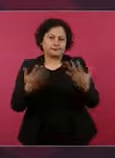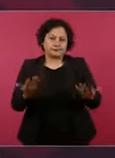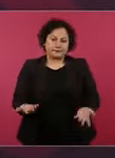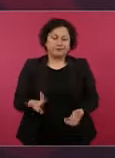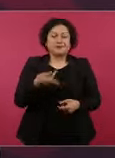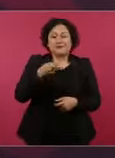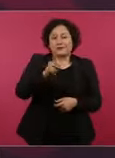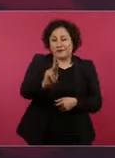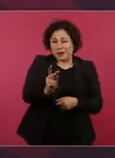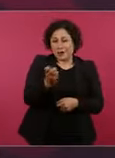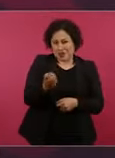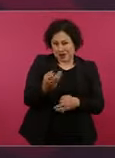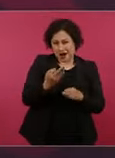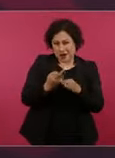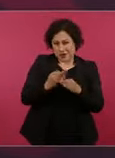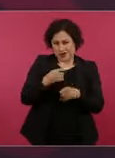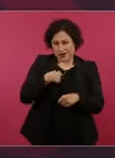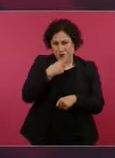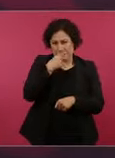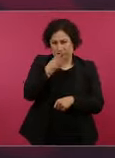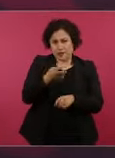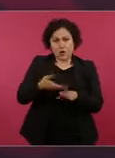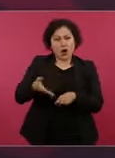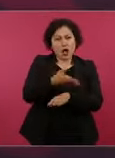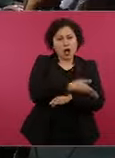medios de manipulación.